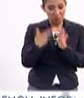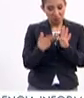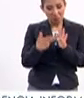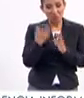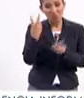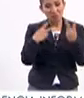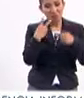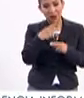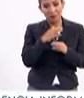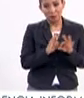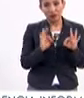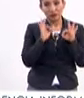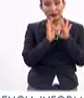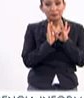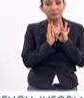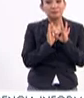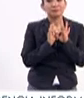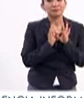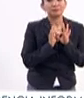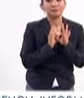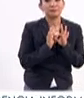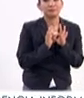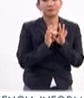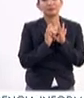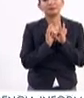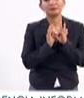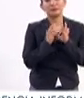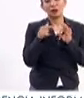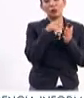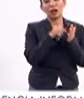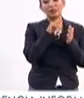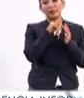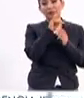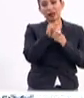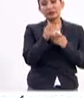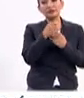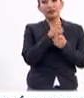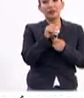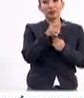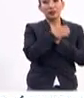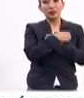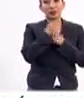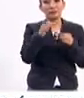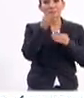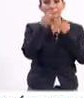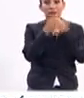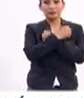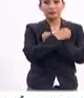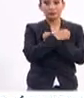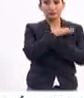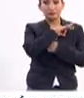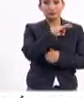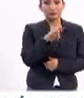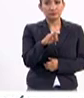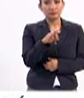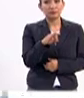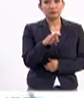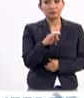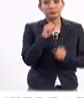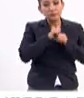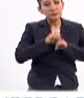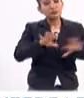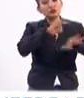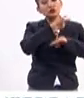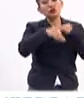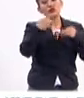yo creo que sería muy importante que de entrada en el espacio de interfaz de televisión educativa y la Agencia Informativa de Educación podamos